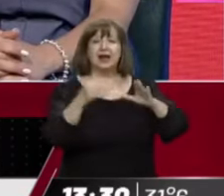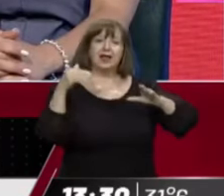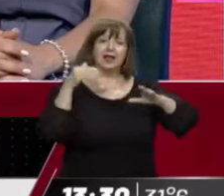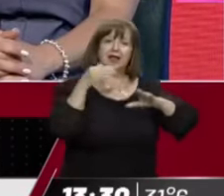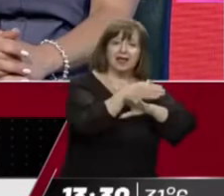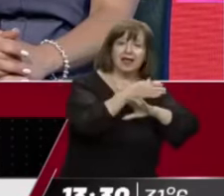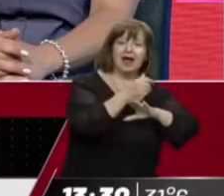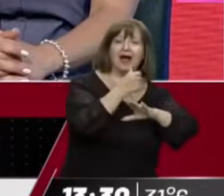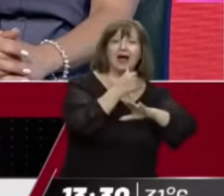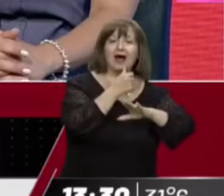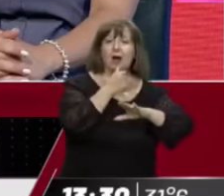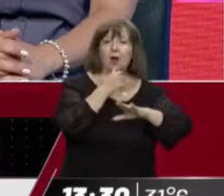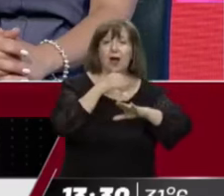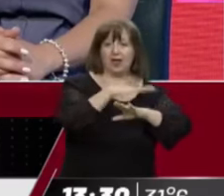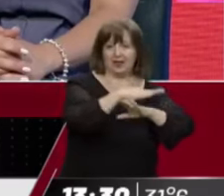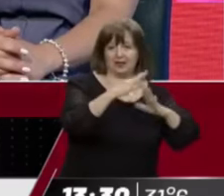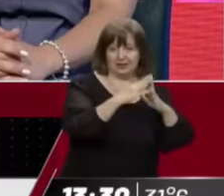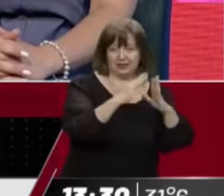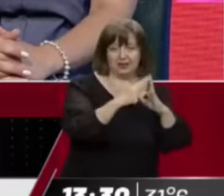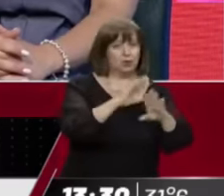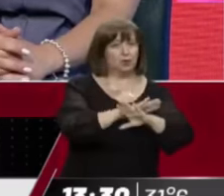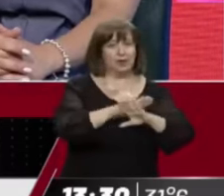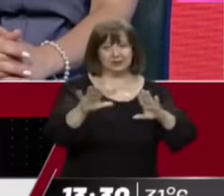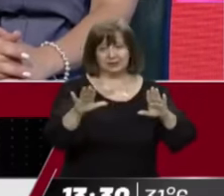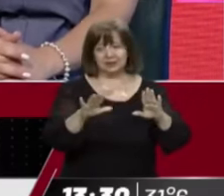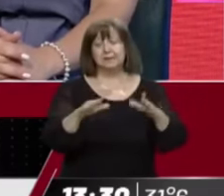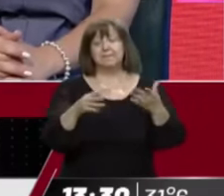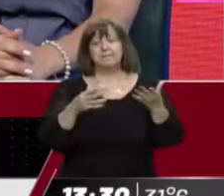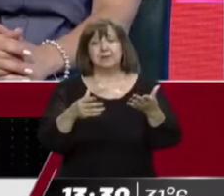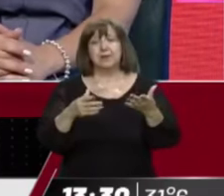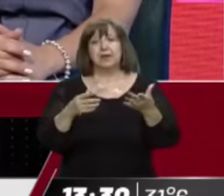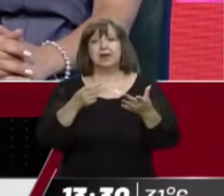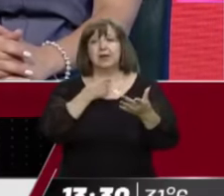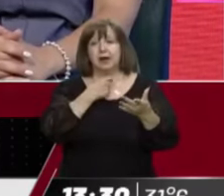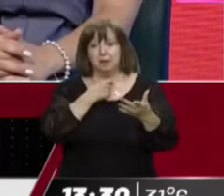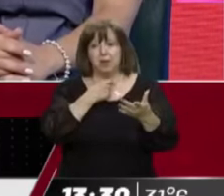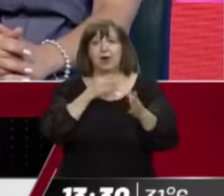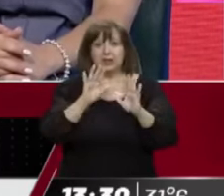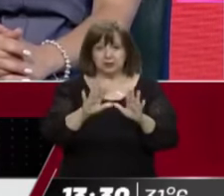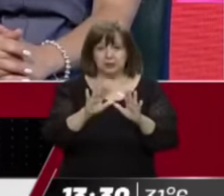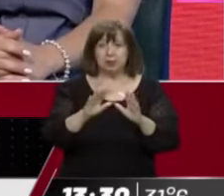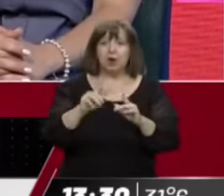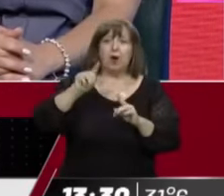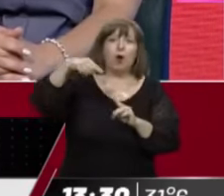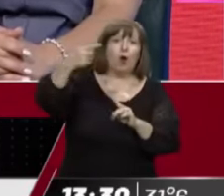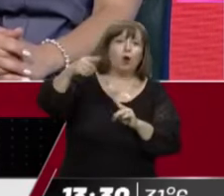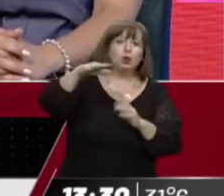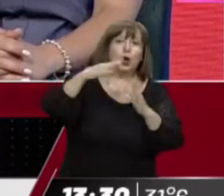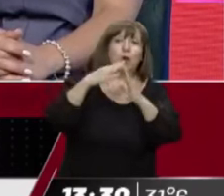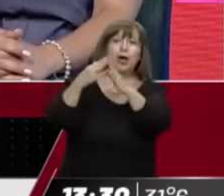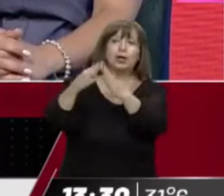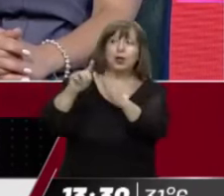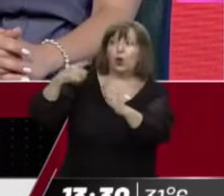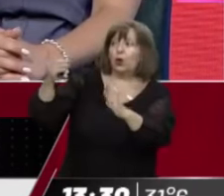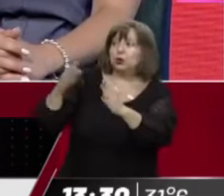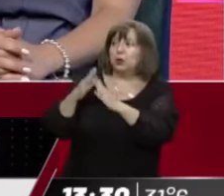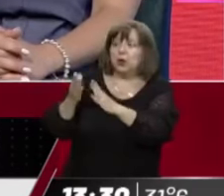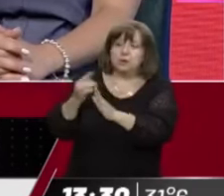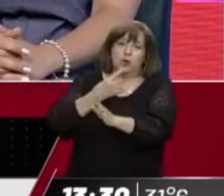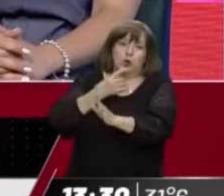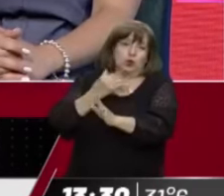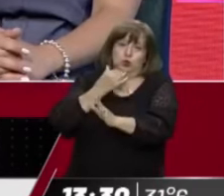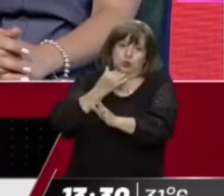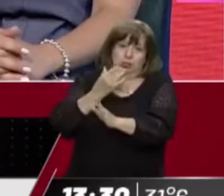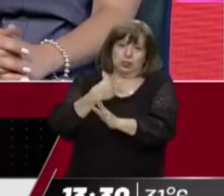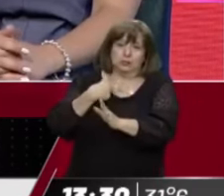eh y Dios quiera que no ocurra digo estamos tratando de tomar las mayores medidas que que eviten los problemas que han ocurrido este fin de